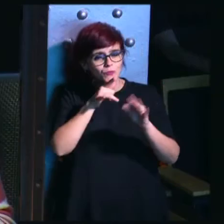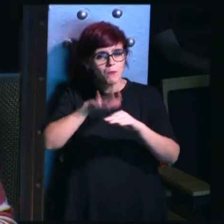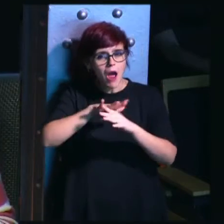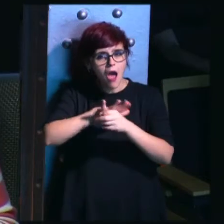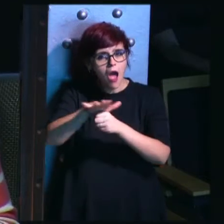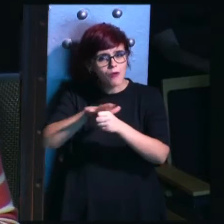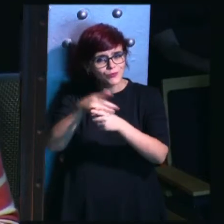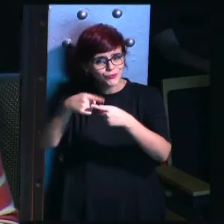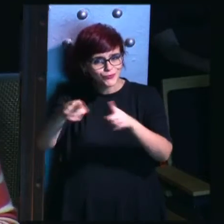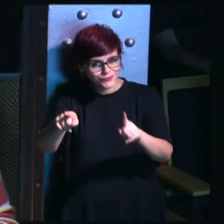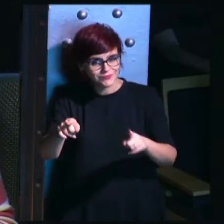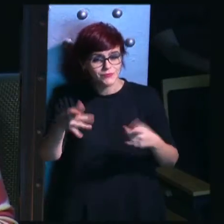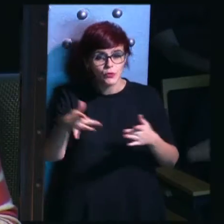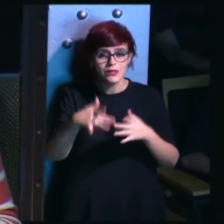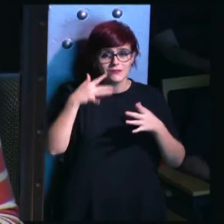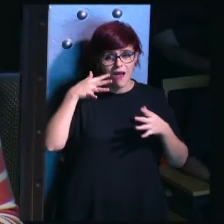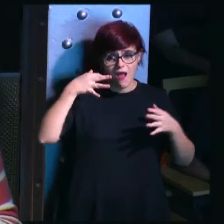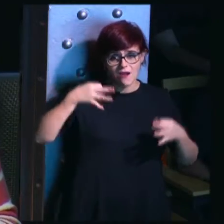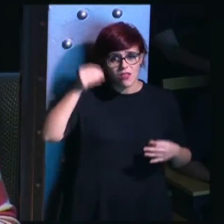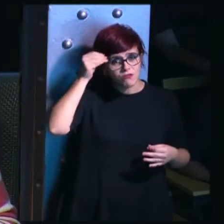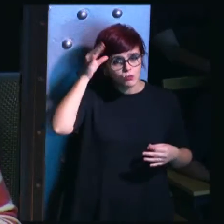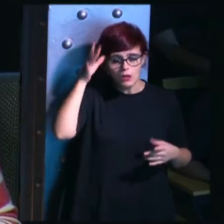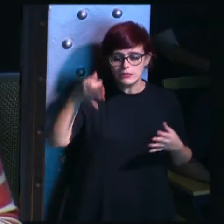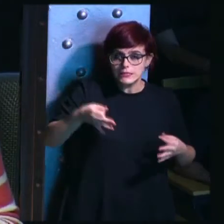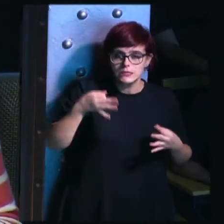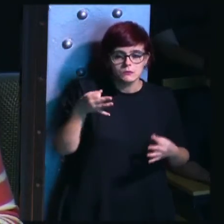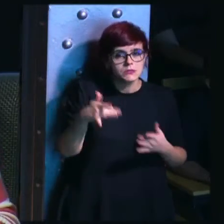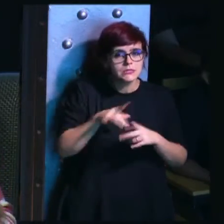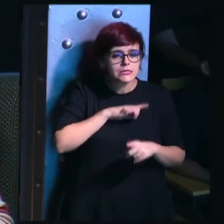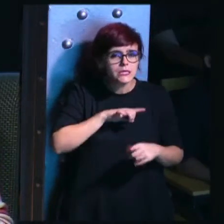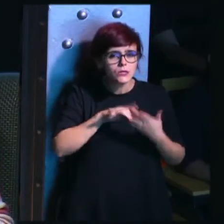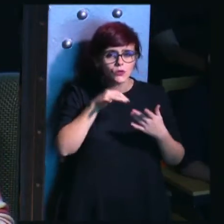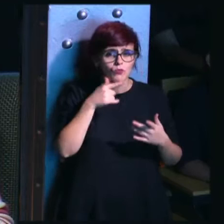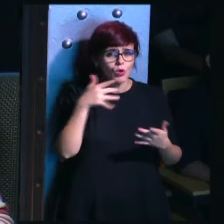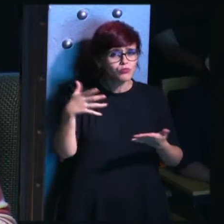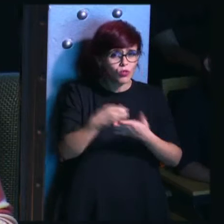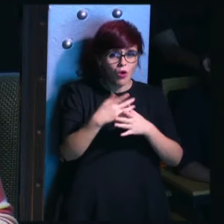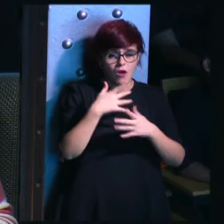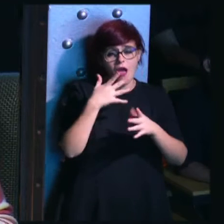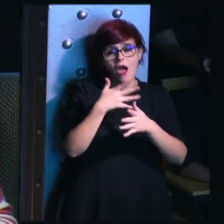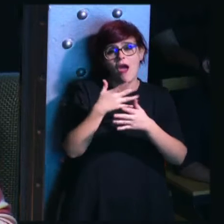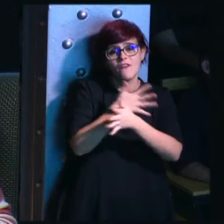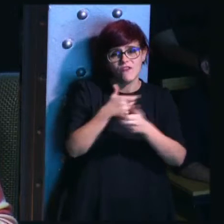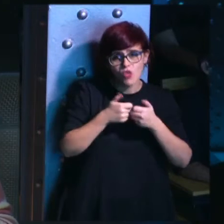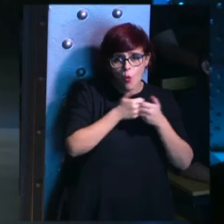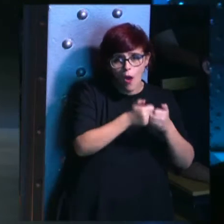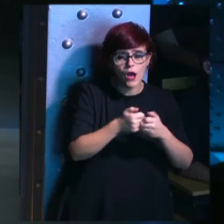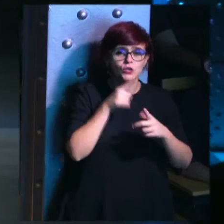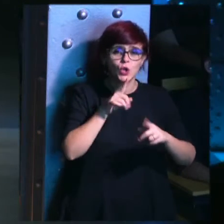algo diferente, ¿no? Y a mí la realidad virtual en ese sentido me apasionaba, porque podía dedicarlo desde lo que pueden ser los videojuegos o sistemas de